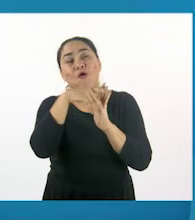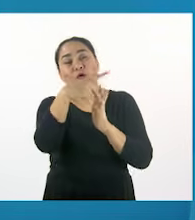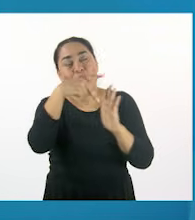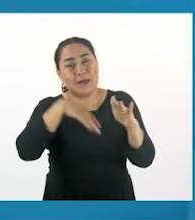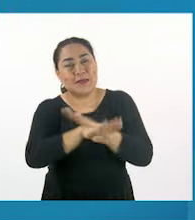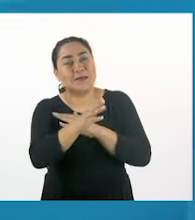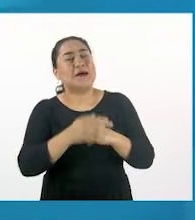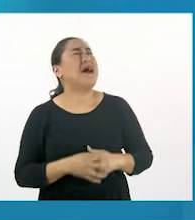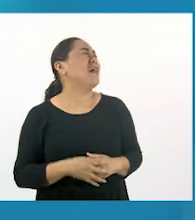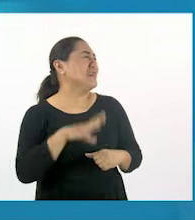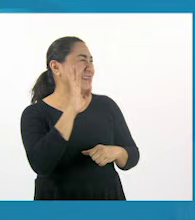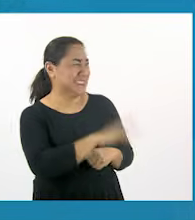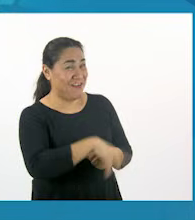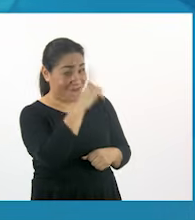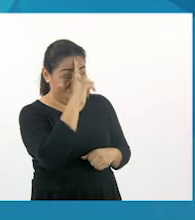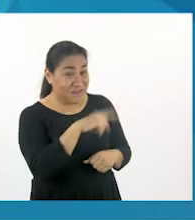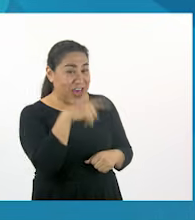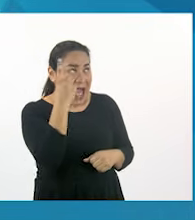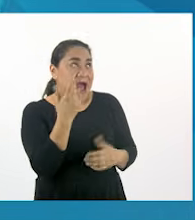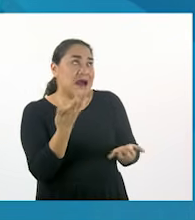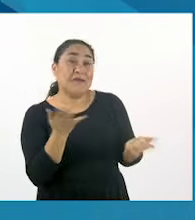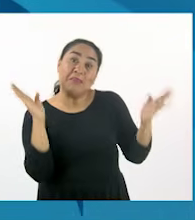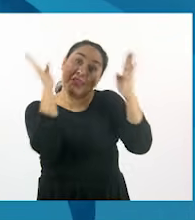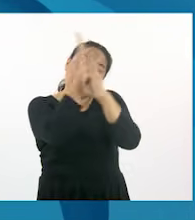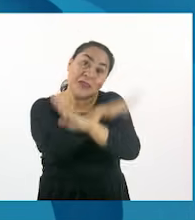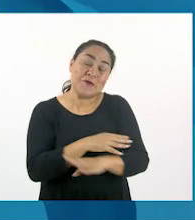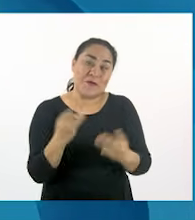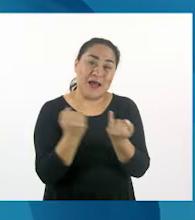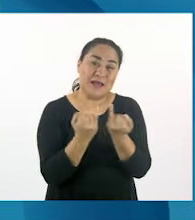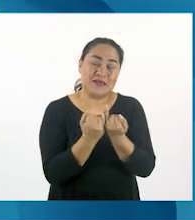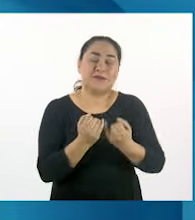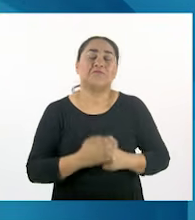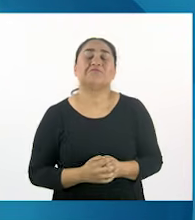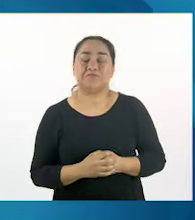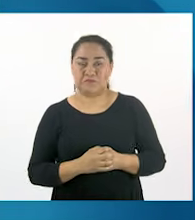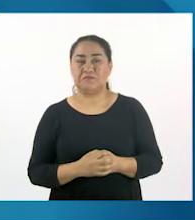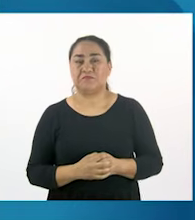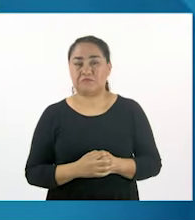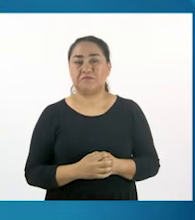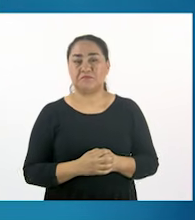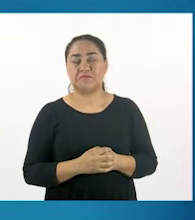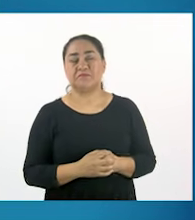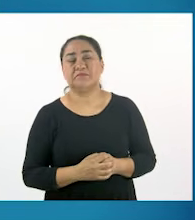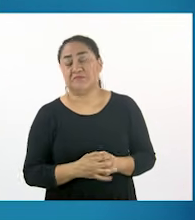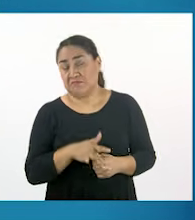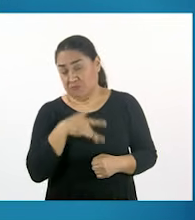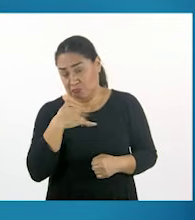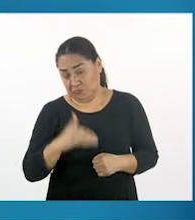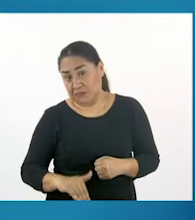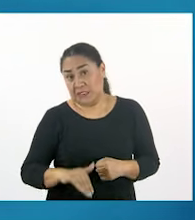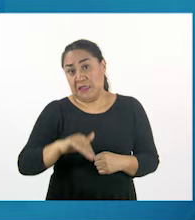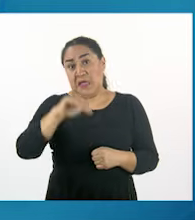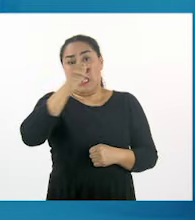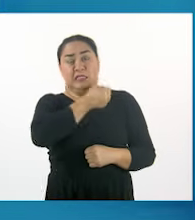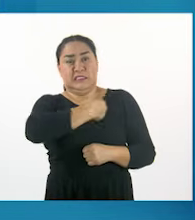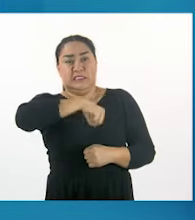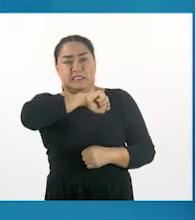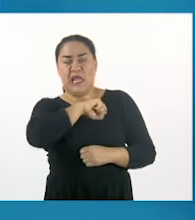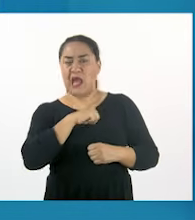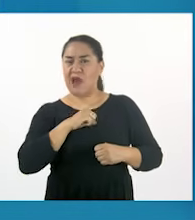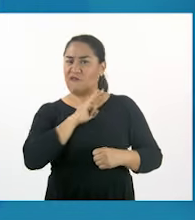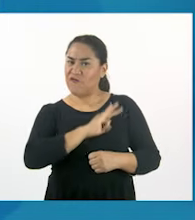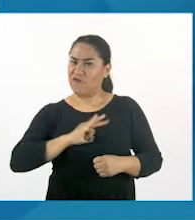¡Es fácil y divertido! Yo crezco sano, fuerte y feliz. ¿Y tú?